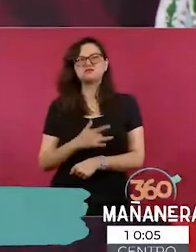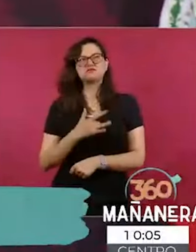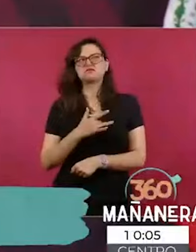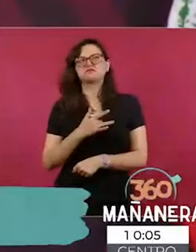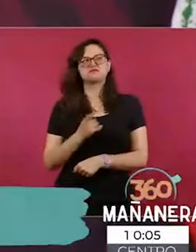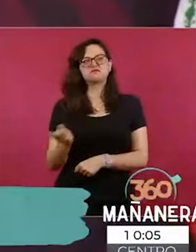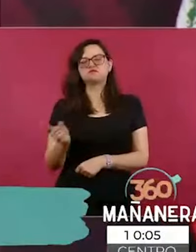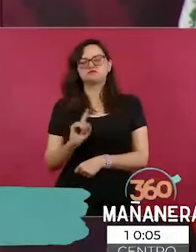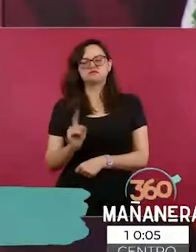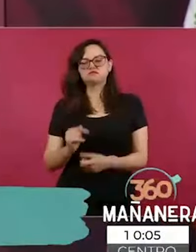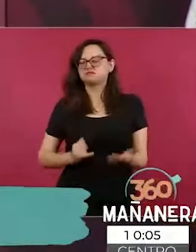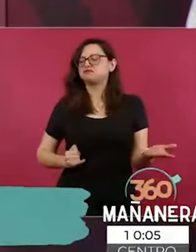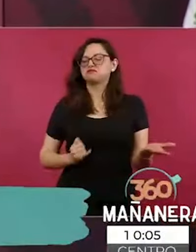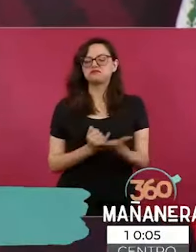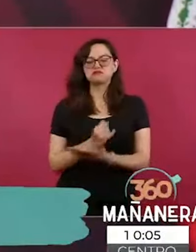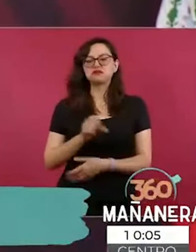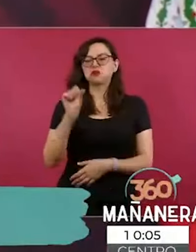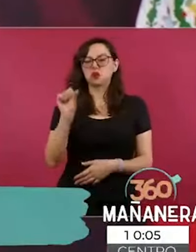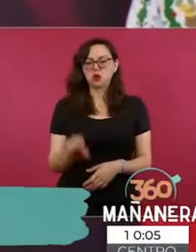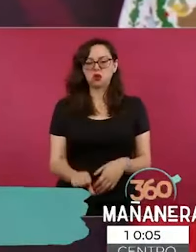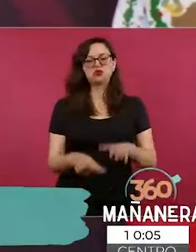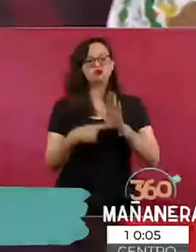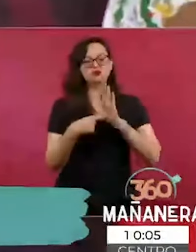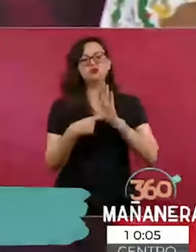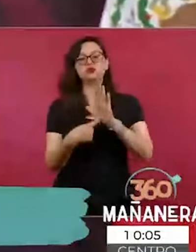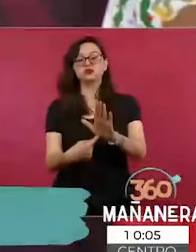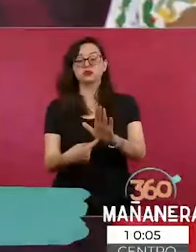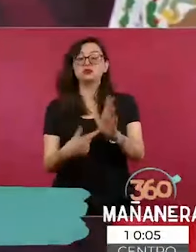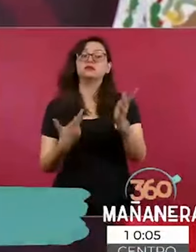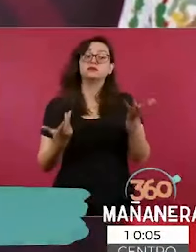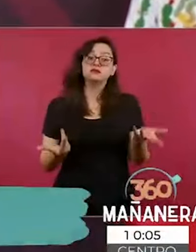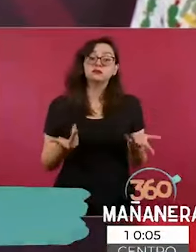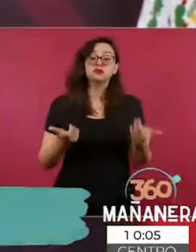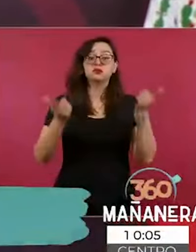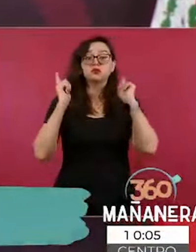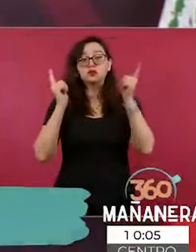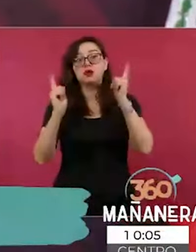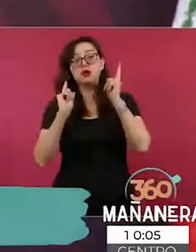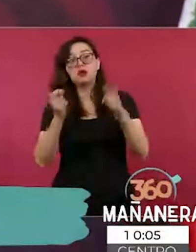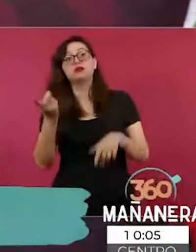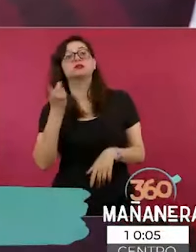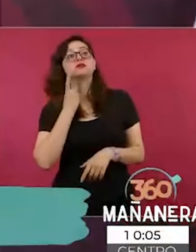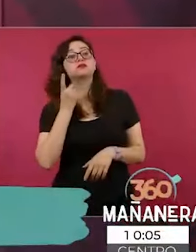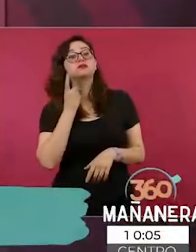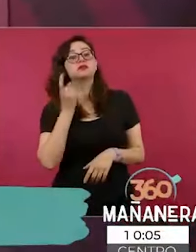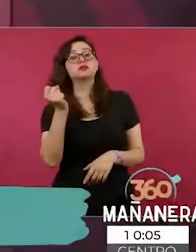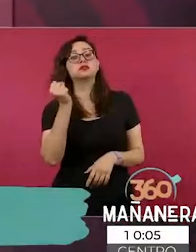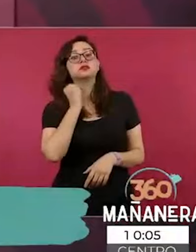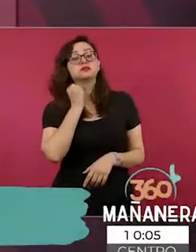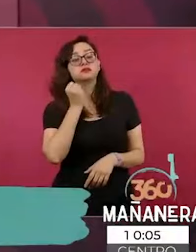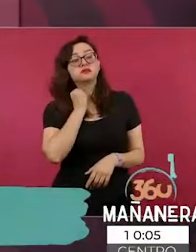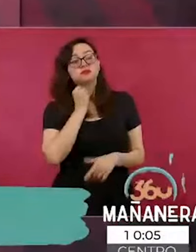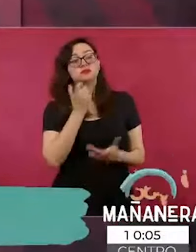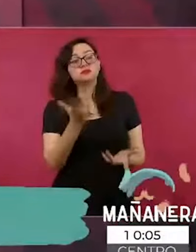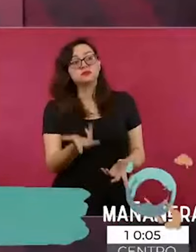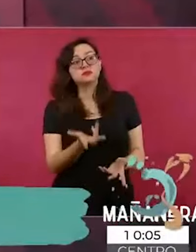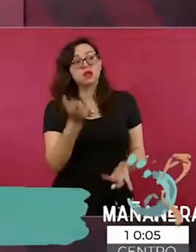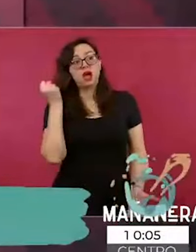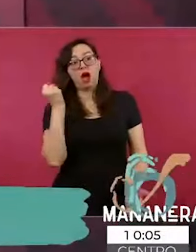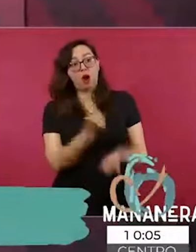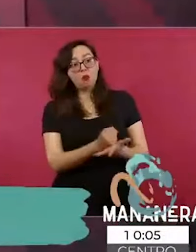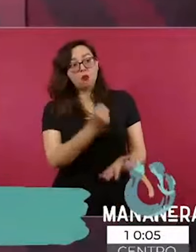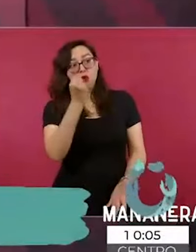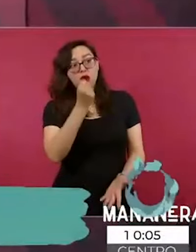aprobara este la ley y a ver si podemos crear el fondo para el día primero de mayo día